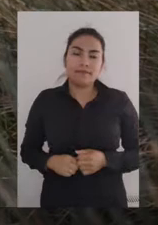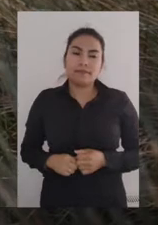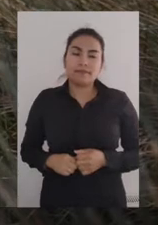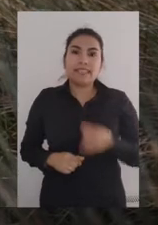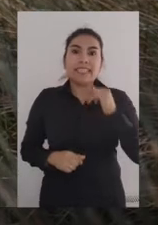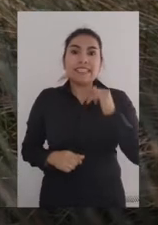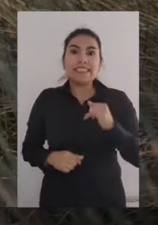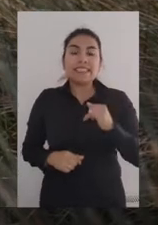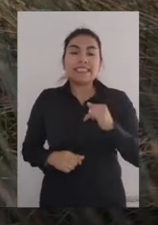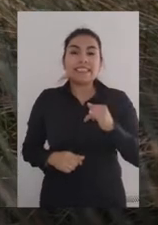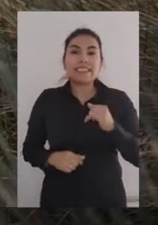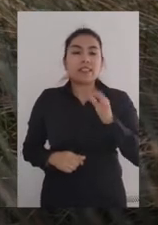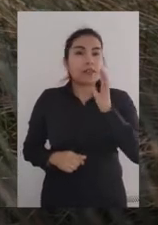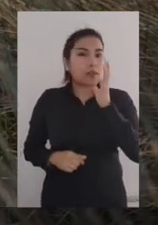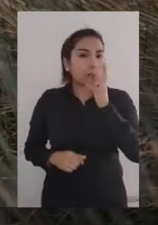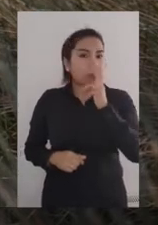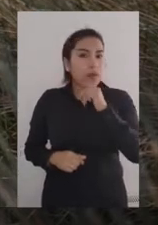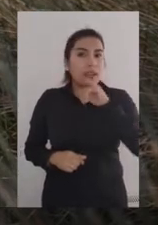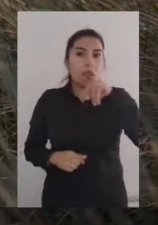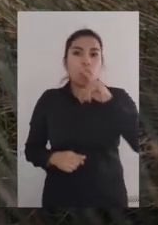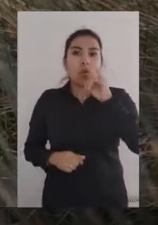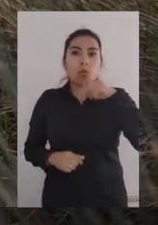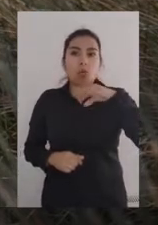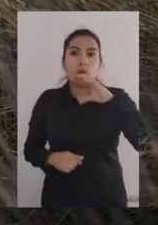y si no hay este junco